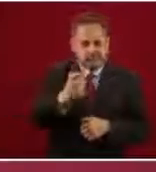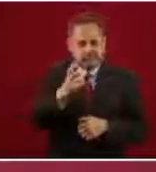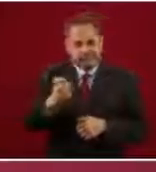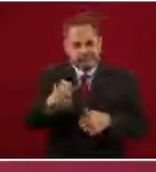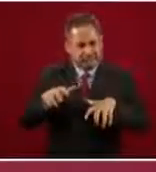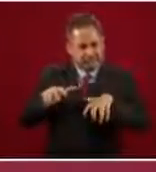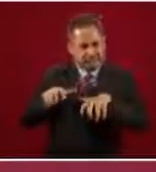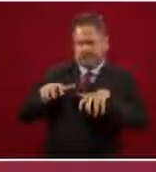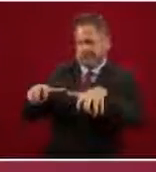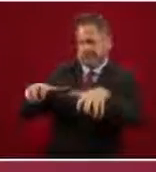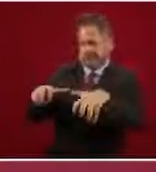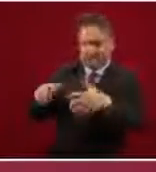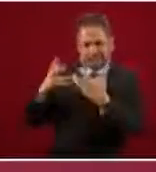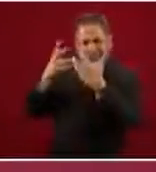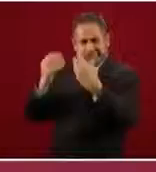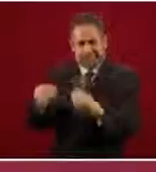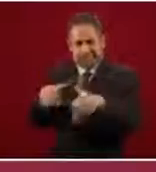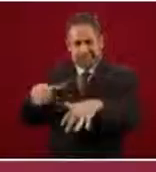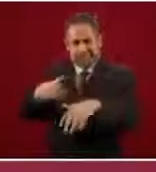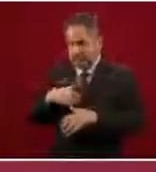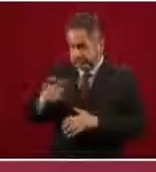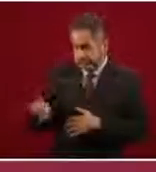en mítines.